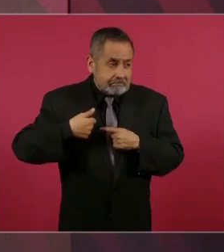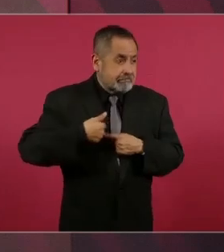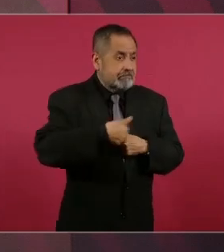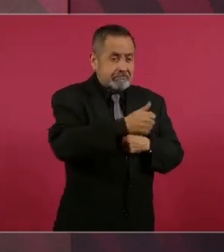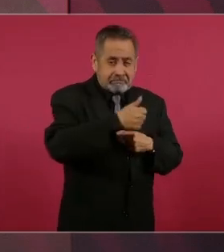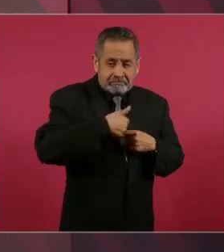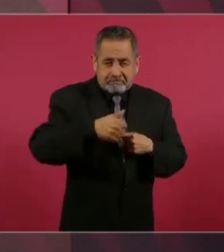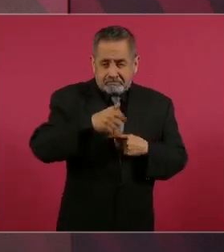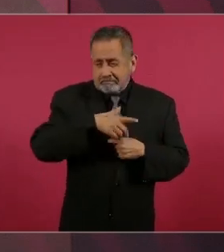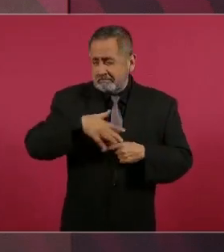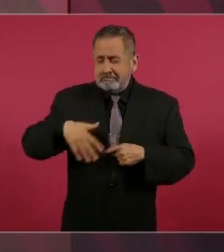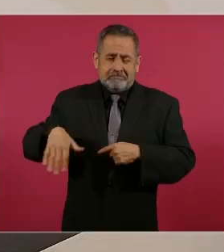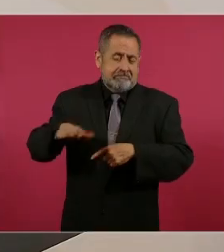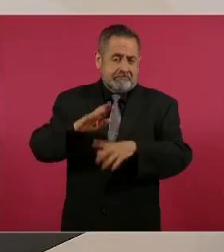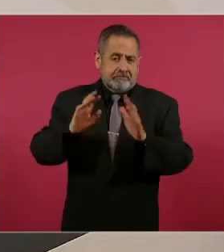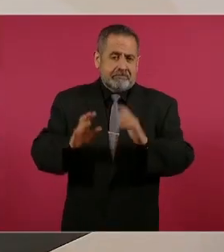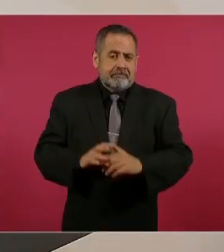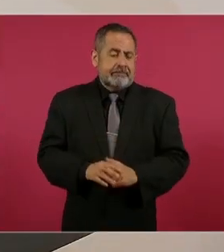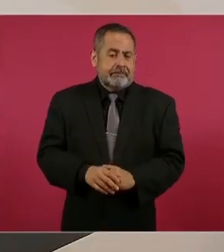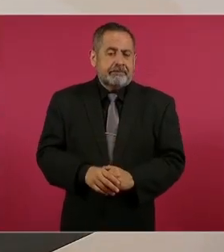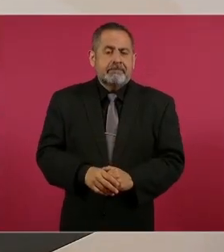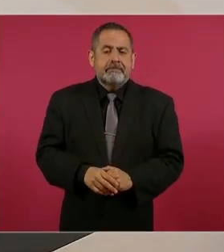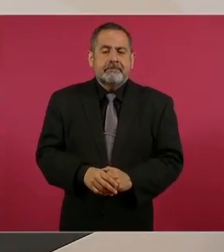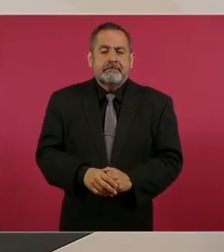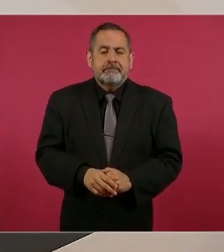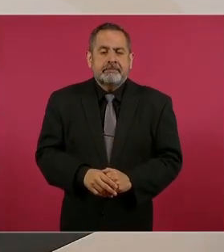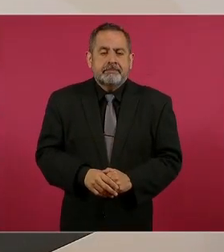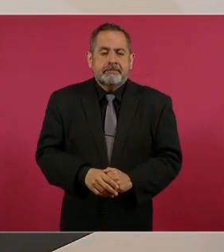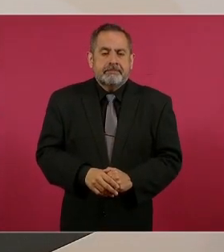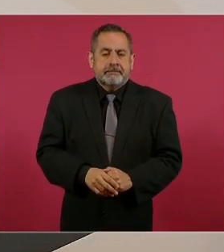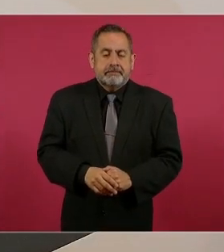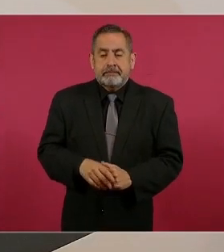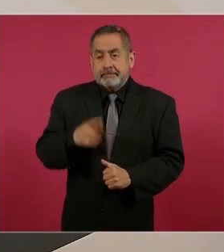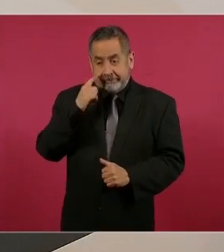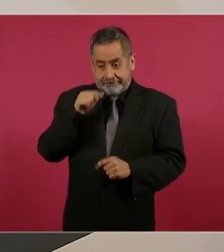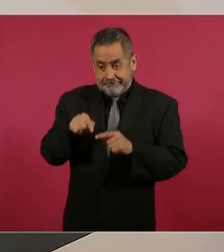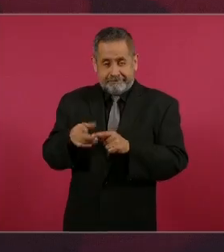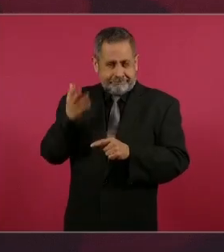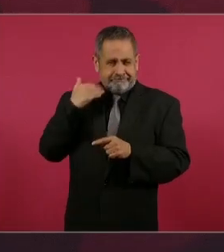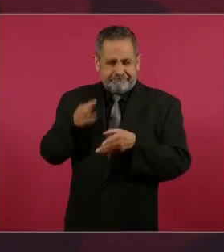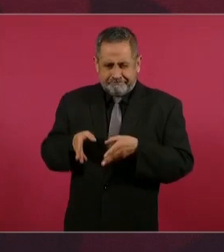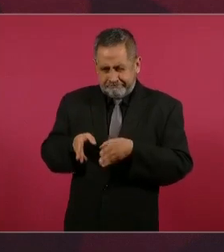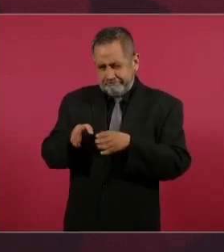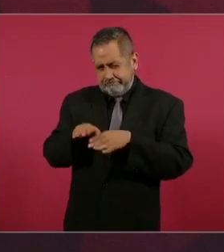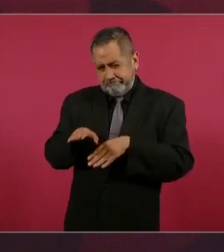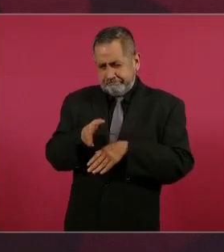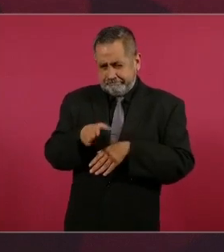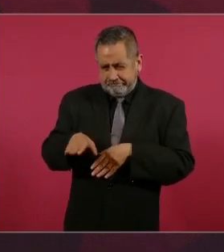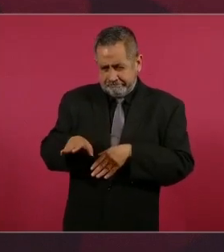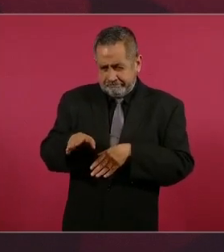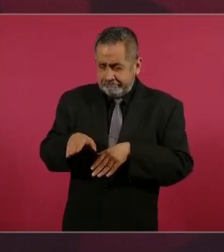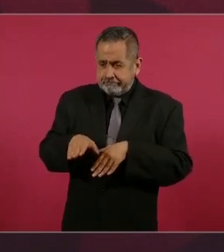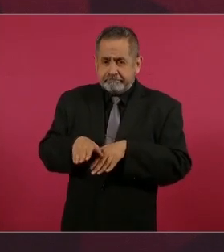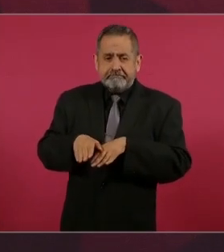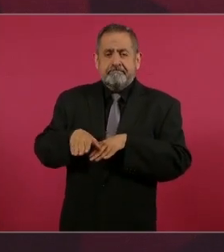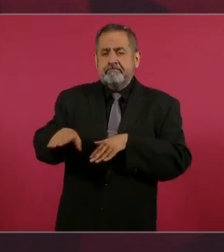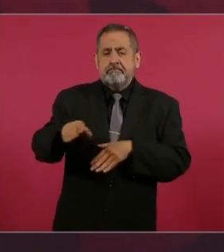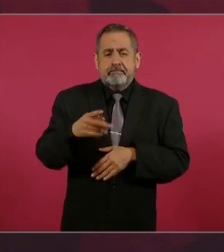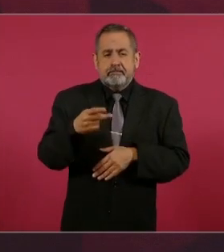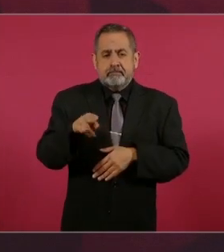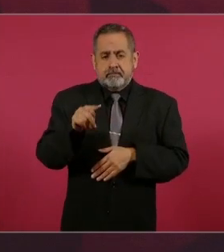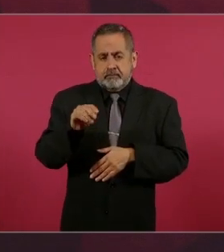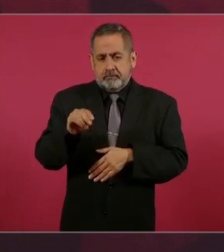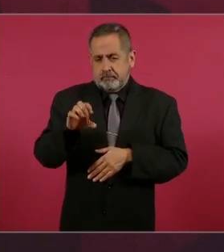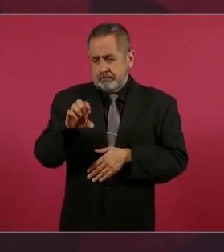al mar, que la llegada por esa carretera a Puerto